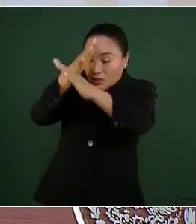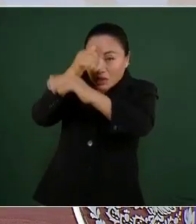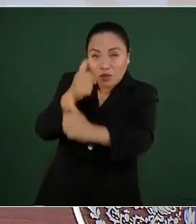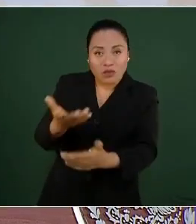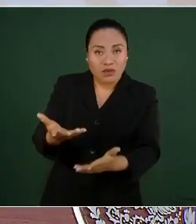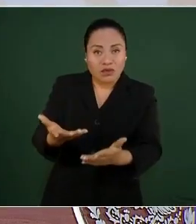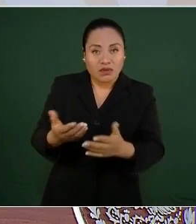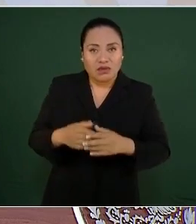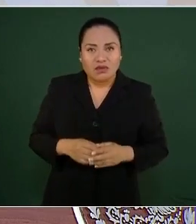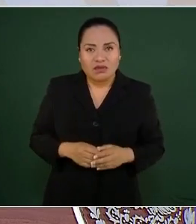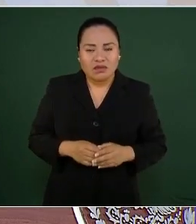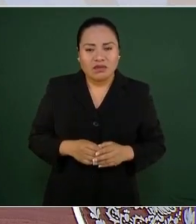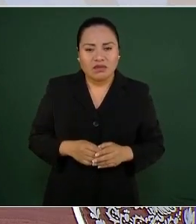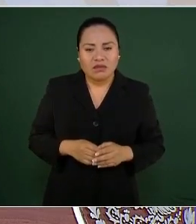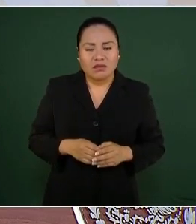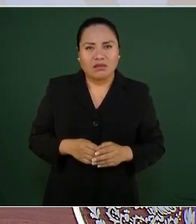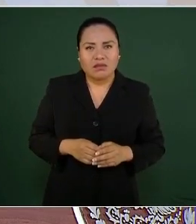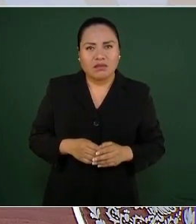Ni en el medioevo